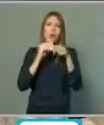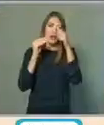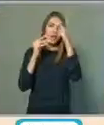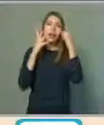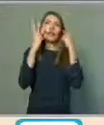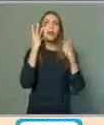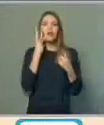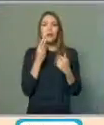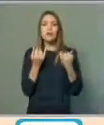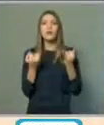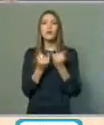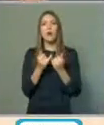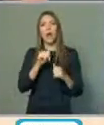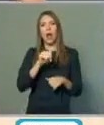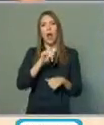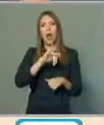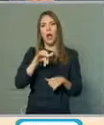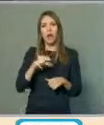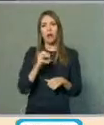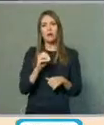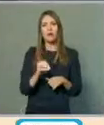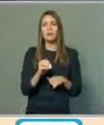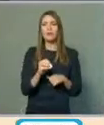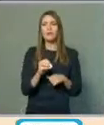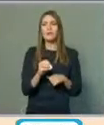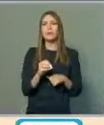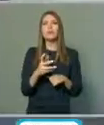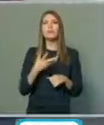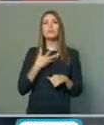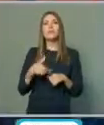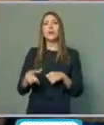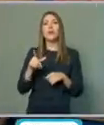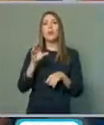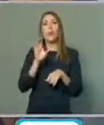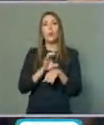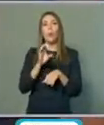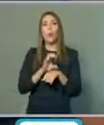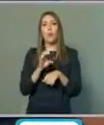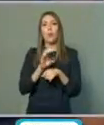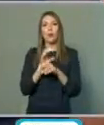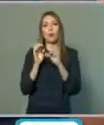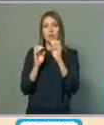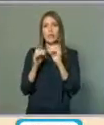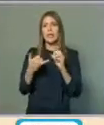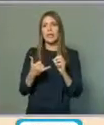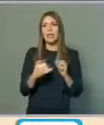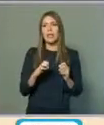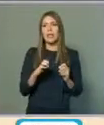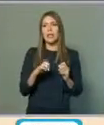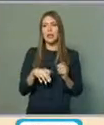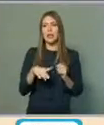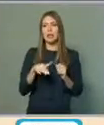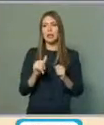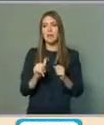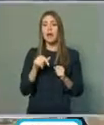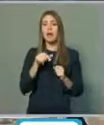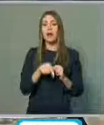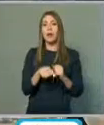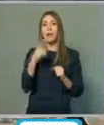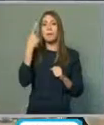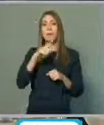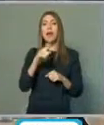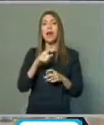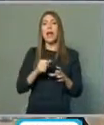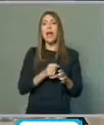el ajo. ¿Ok? Tengo de este lado una yema de huevo. Esta me va a servir para darle untuosidad a mi crema. La